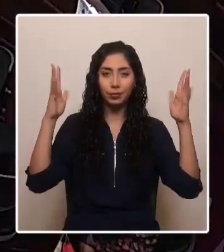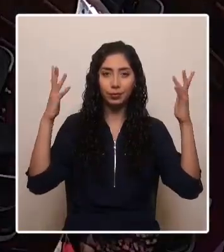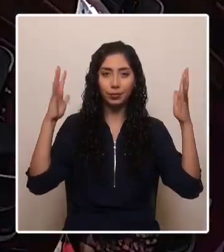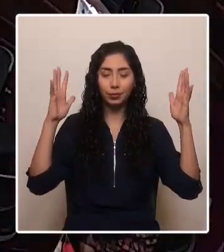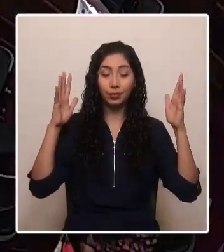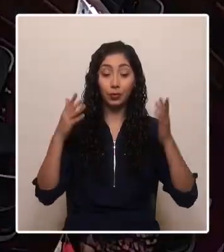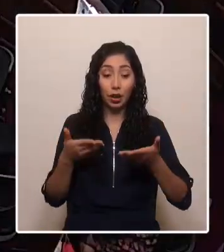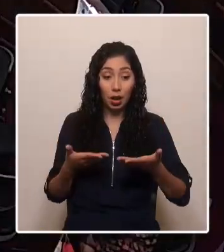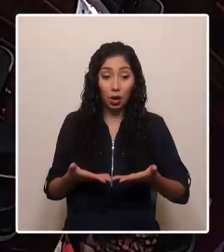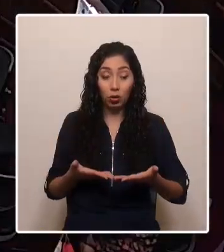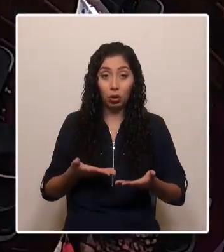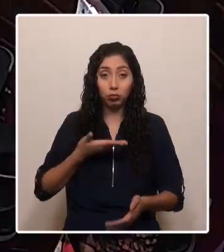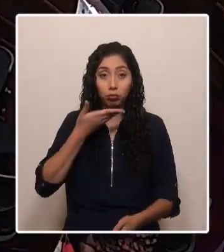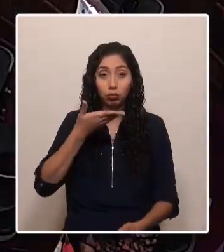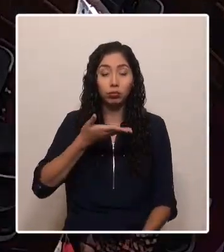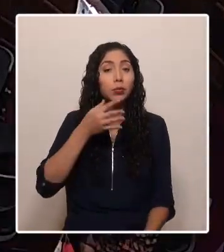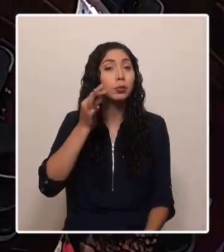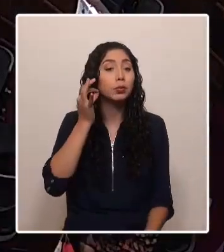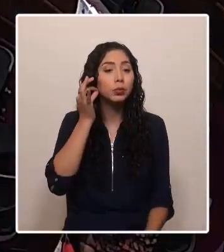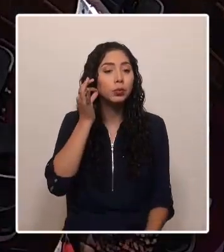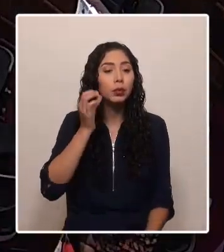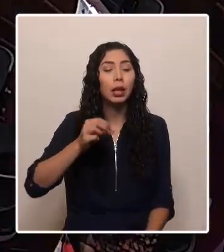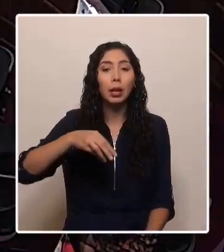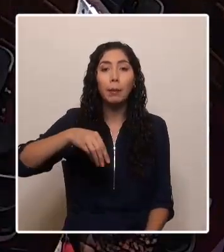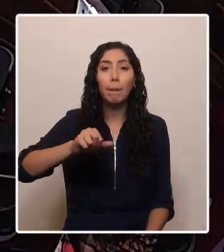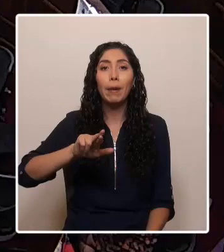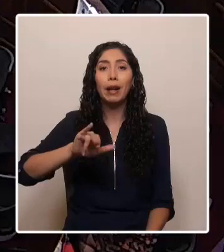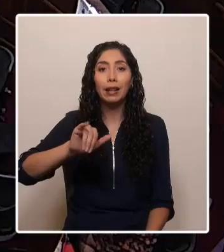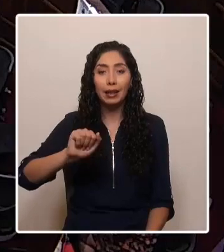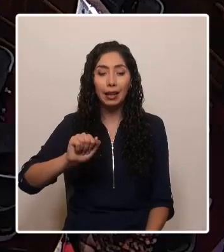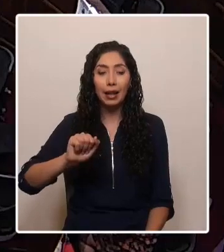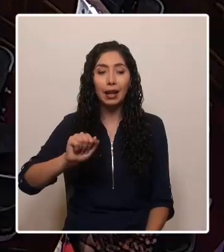Tiene la palabra la convencional María Elisa Quinteros.